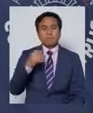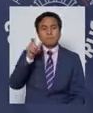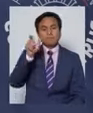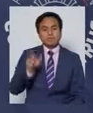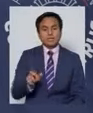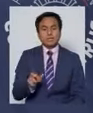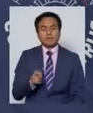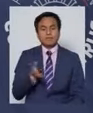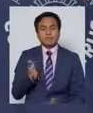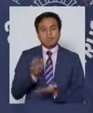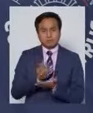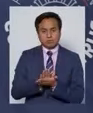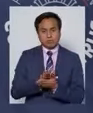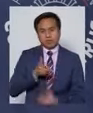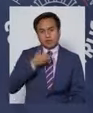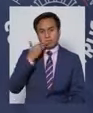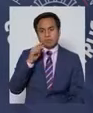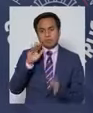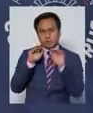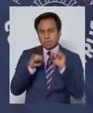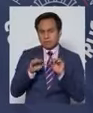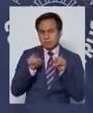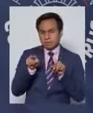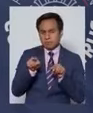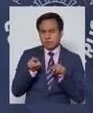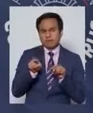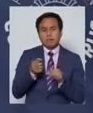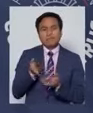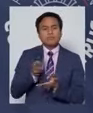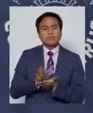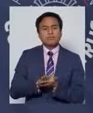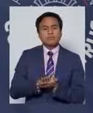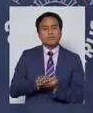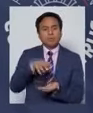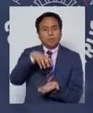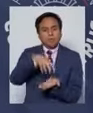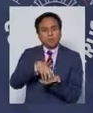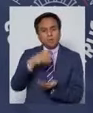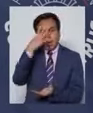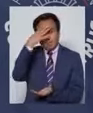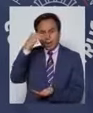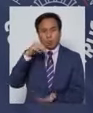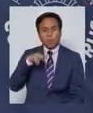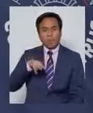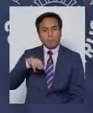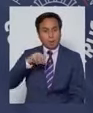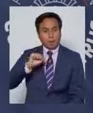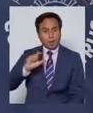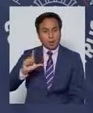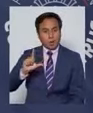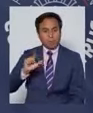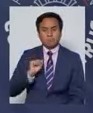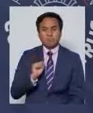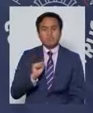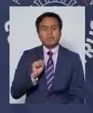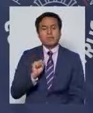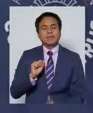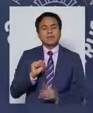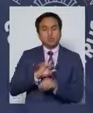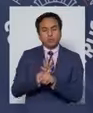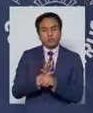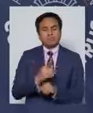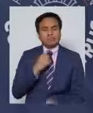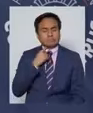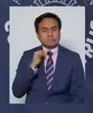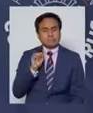que falleció, si estamos hablando de la misma persona, una persona que falleció en la comuna de Macul, el examen salió por COVID